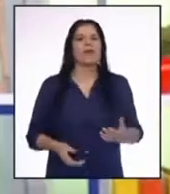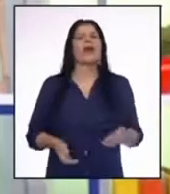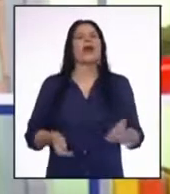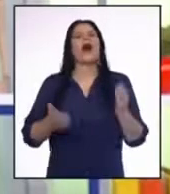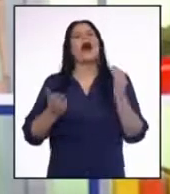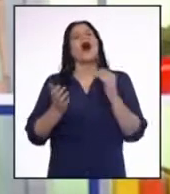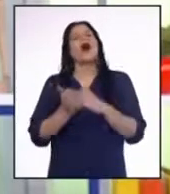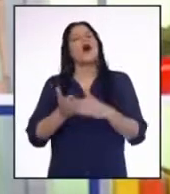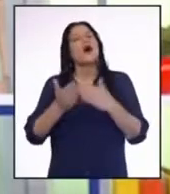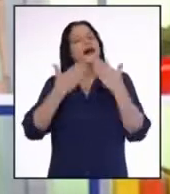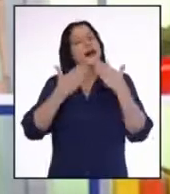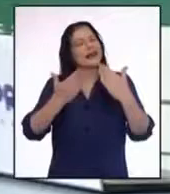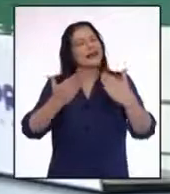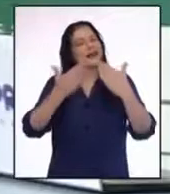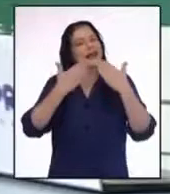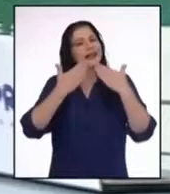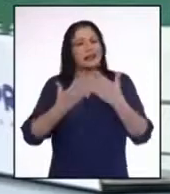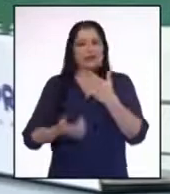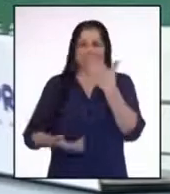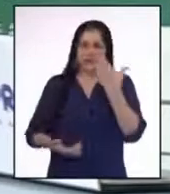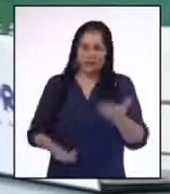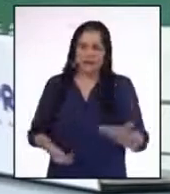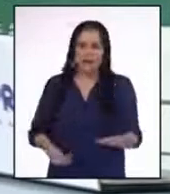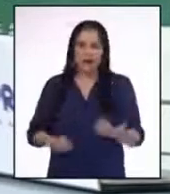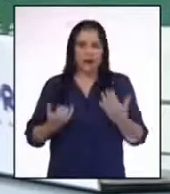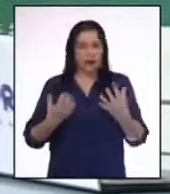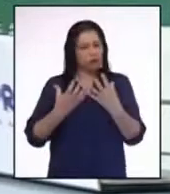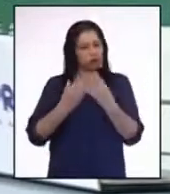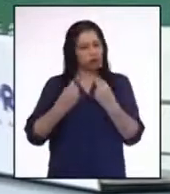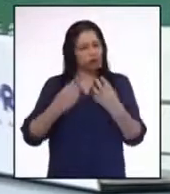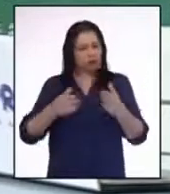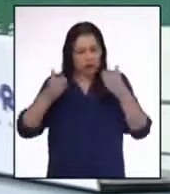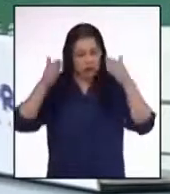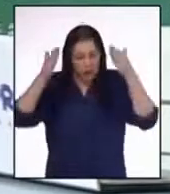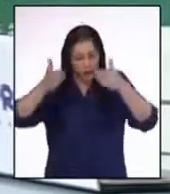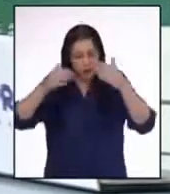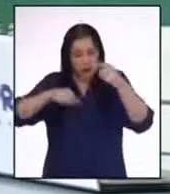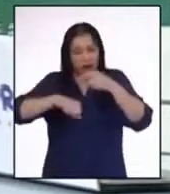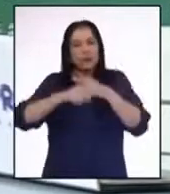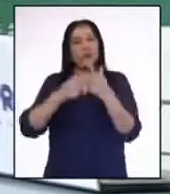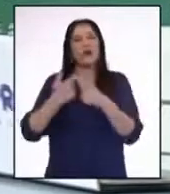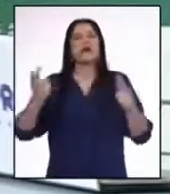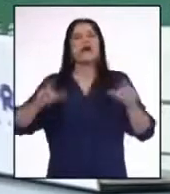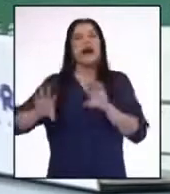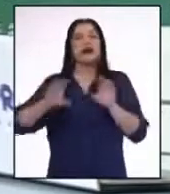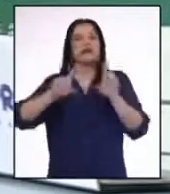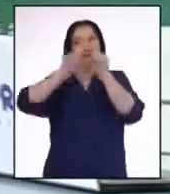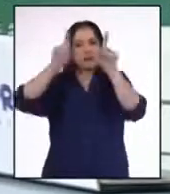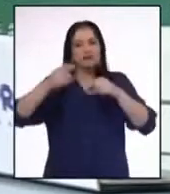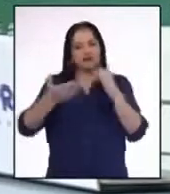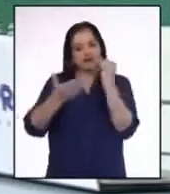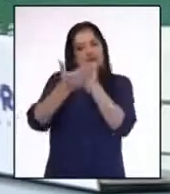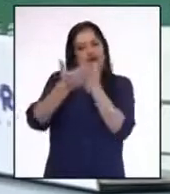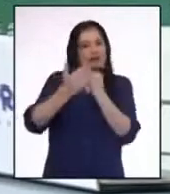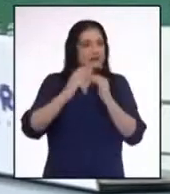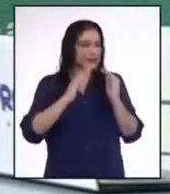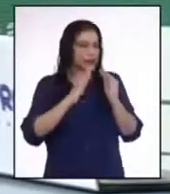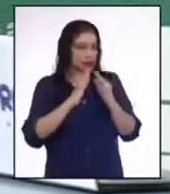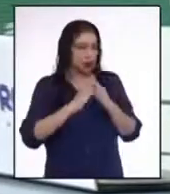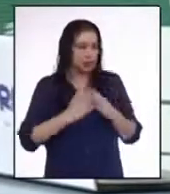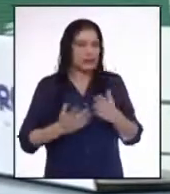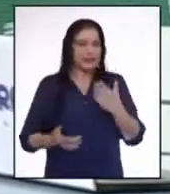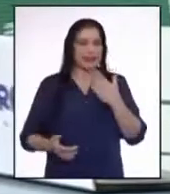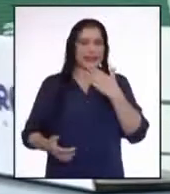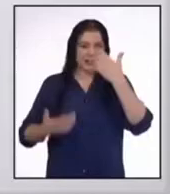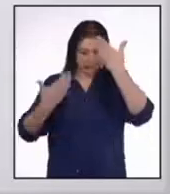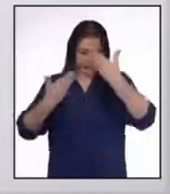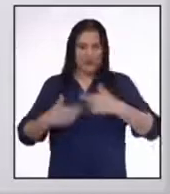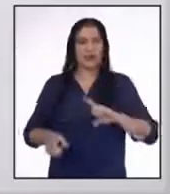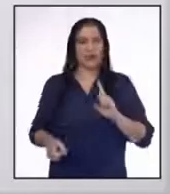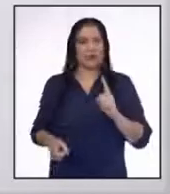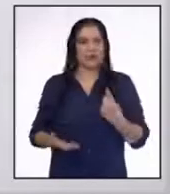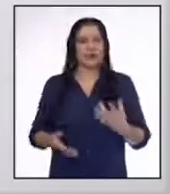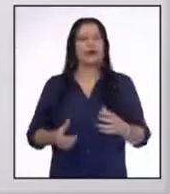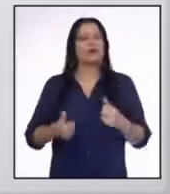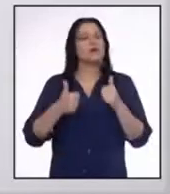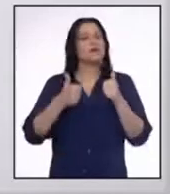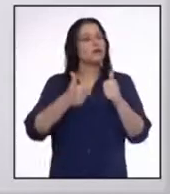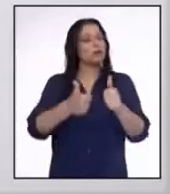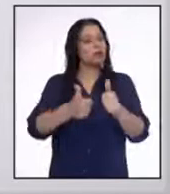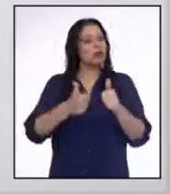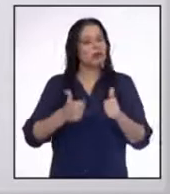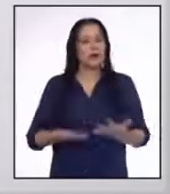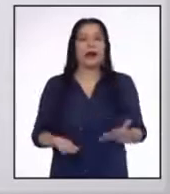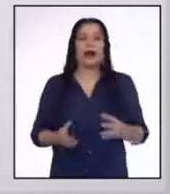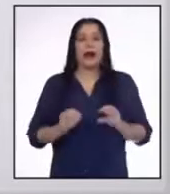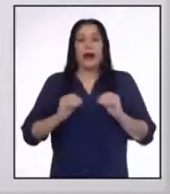Otra vez, muchas gracias. Ahora muchos dedicarán su tiempo libre a realizar el plano de su casa, entre ellos yo. Eso